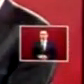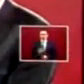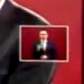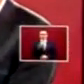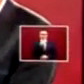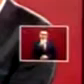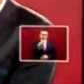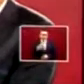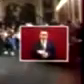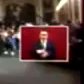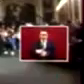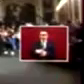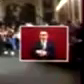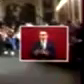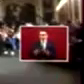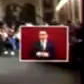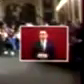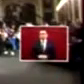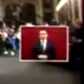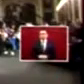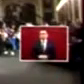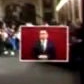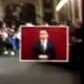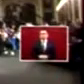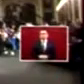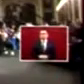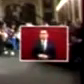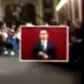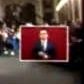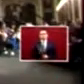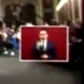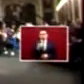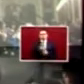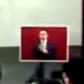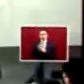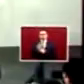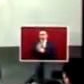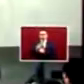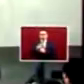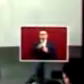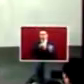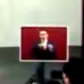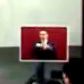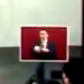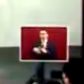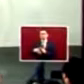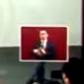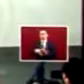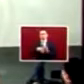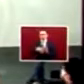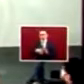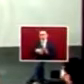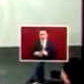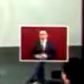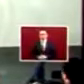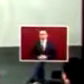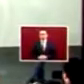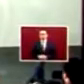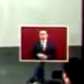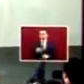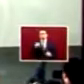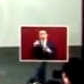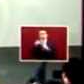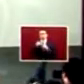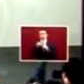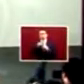posibilidad de que venga este embate de aranceles del 5% que tendrá una afectación grave para ambos países, pero sin duda que el más afectado es